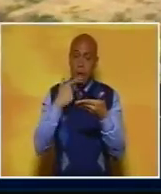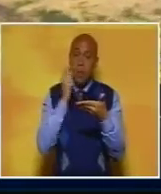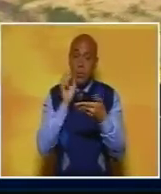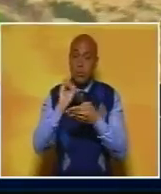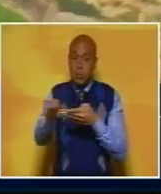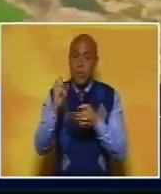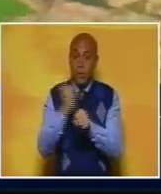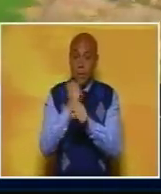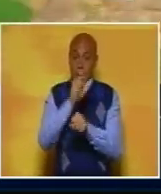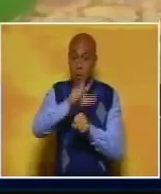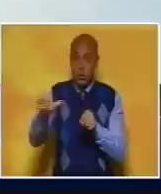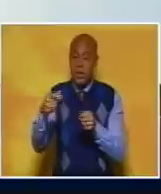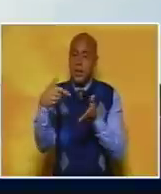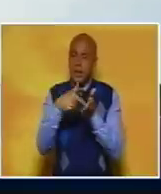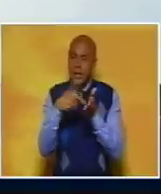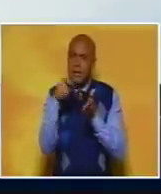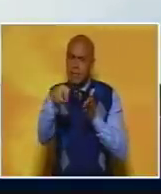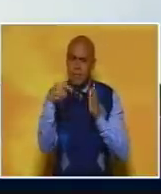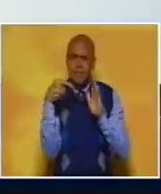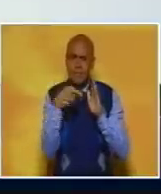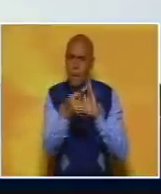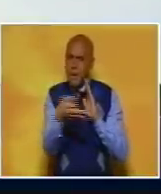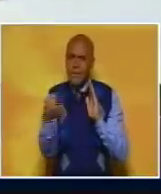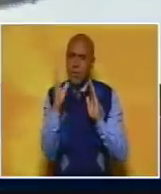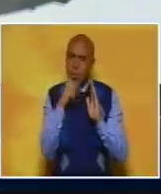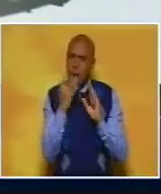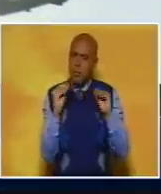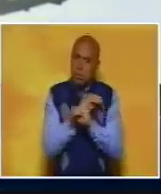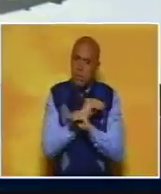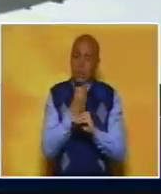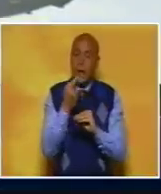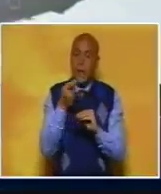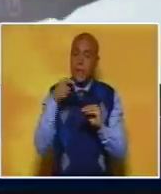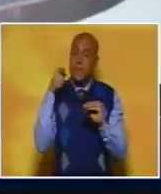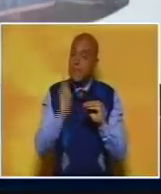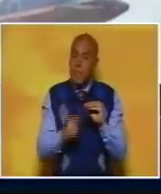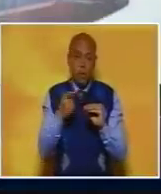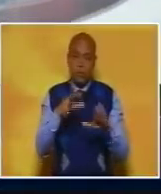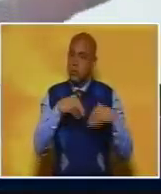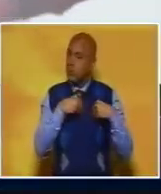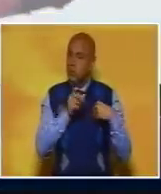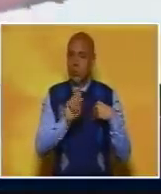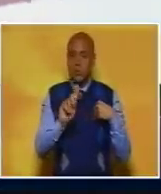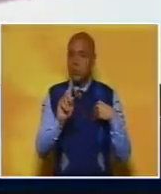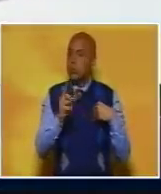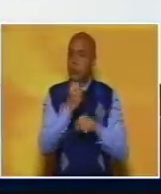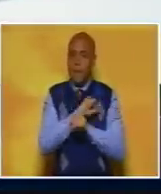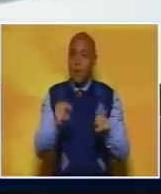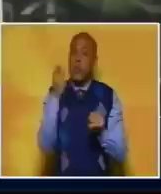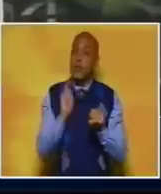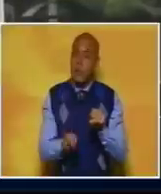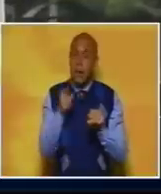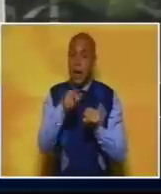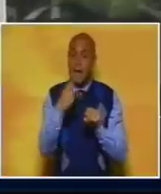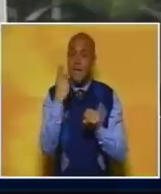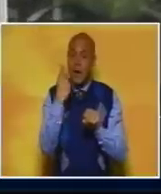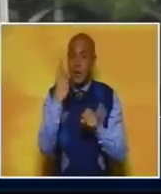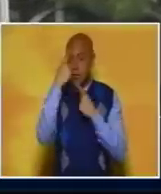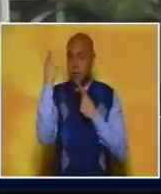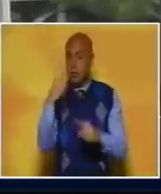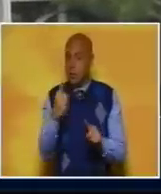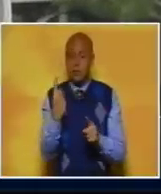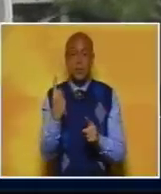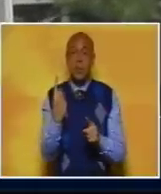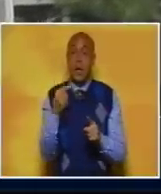empleados que afirma que estas imperfecciones en la fabricación de los aviones son absolutamente inaceptables y que solo un descuido ya es